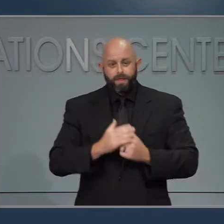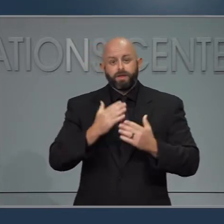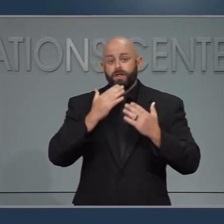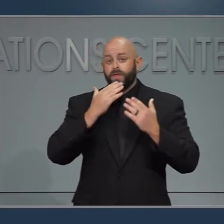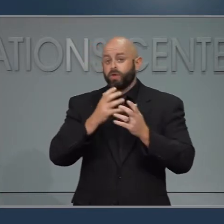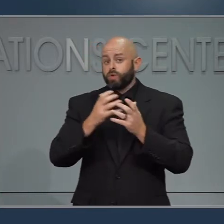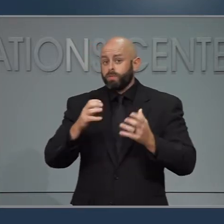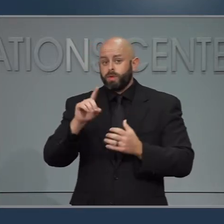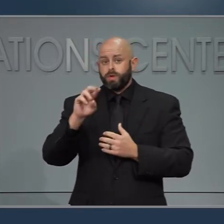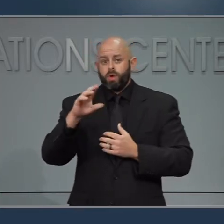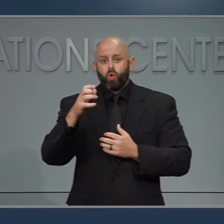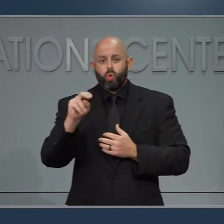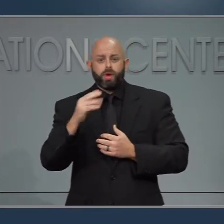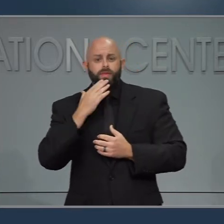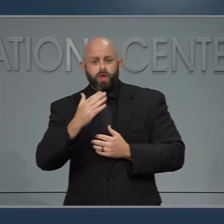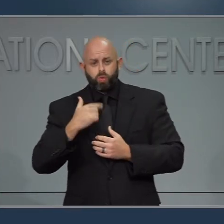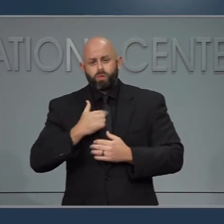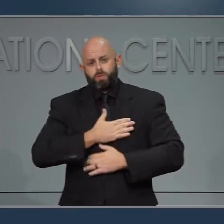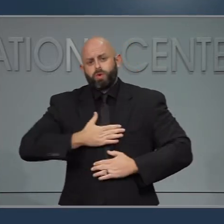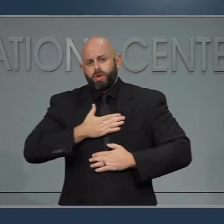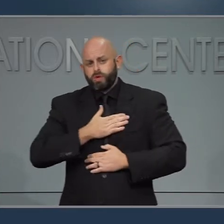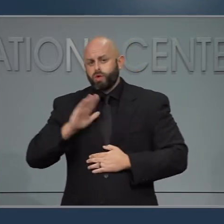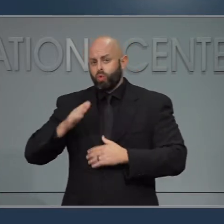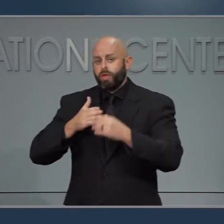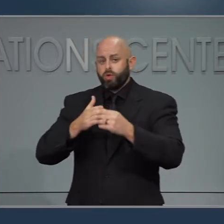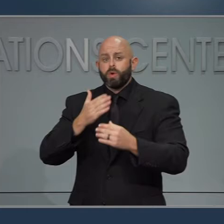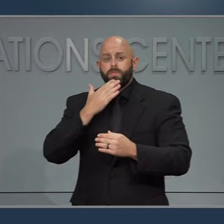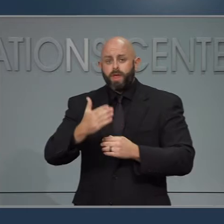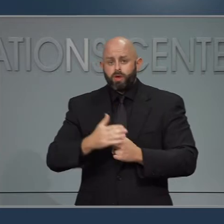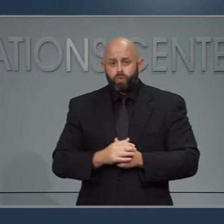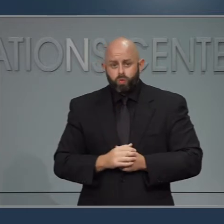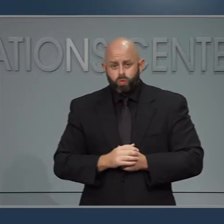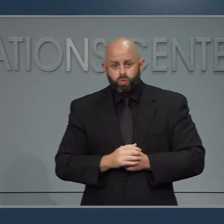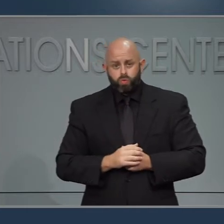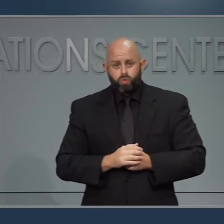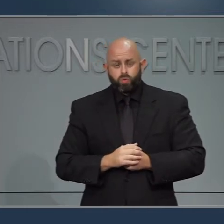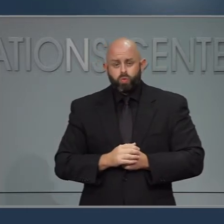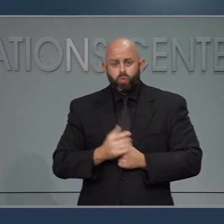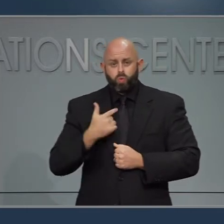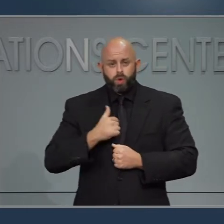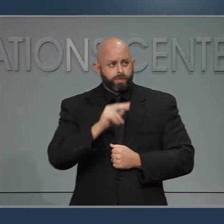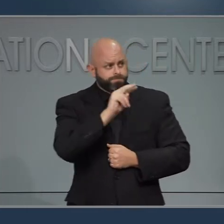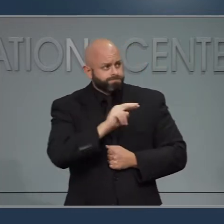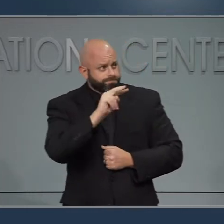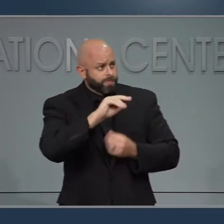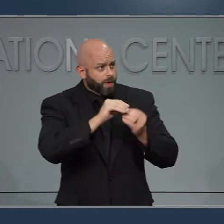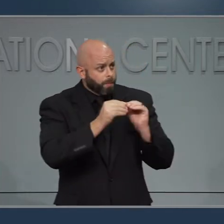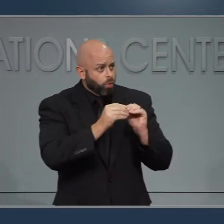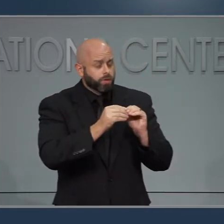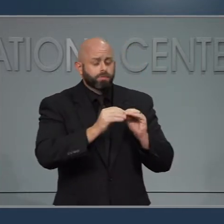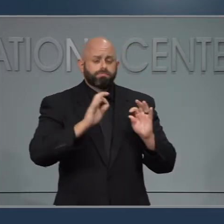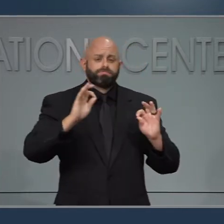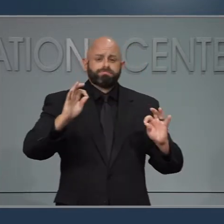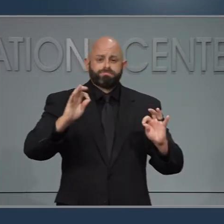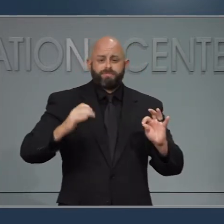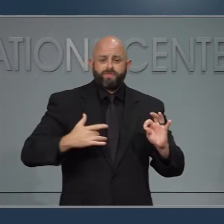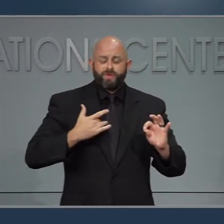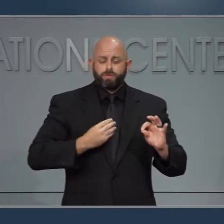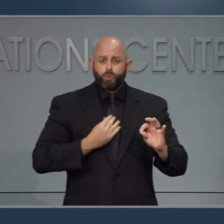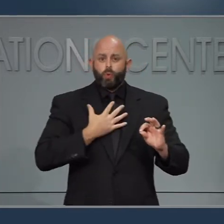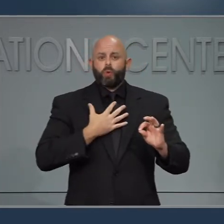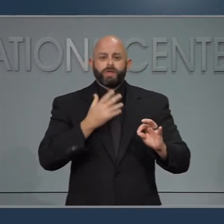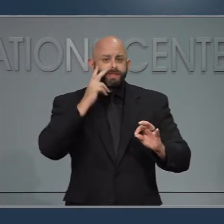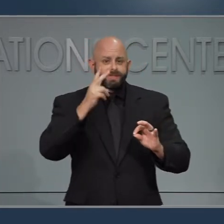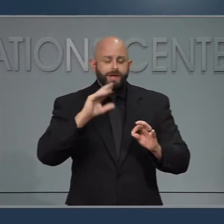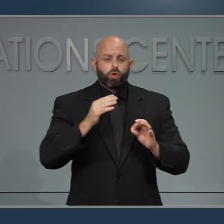Muchas gracias, doctora Cohen. Aprecio su liderazgo. Nos alienta ver que Carolina del Norte está estable en la mayoría de las métricas clave